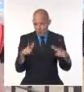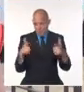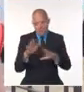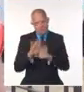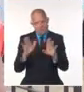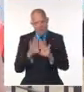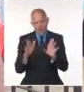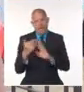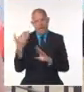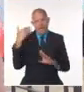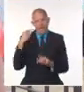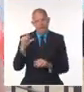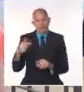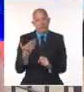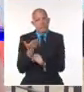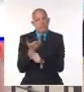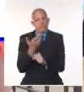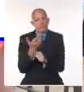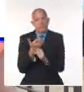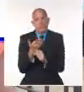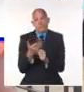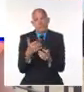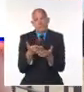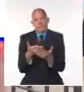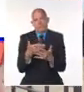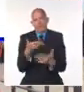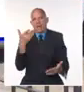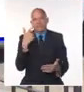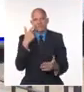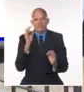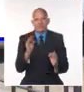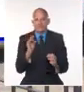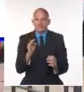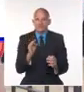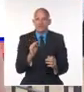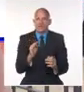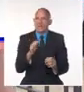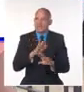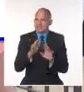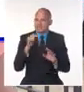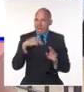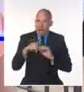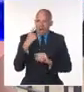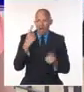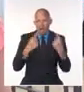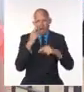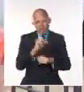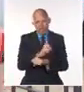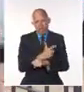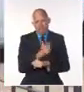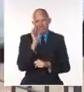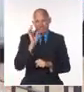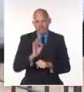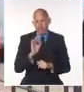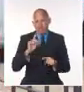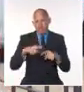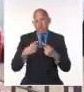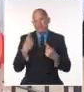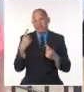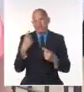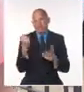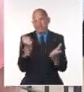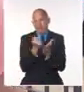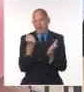demanda bastante importante que ha conllevado a demoras en el proceso de legalización interno del